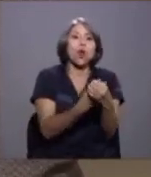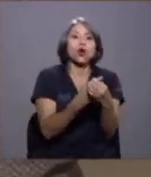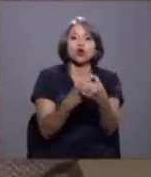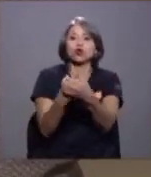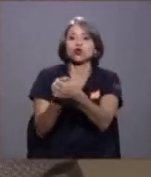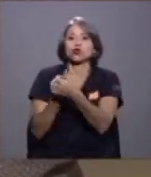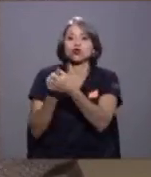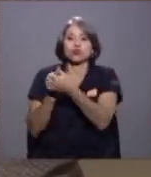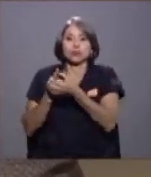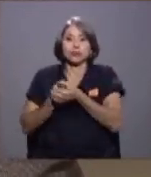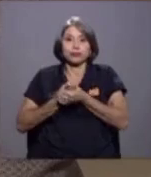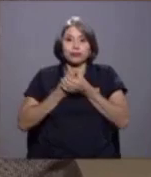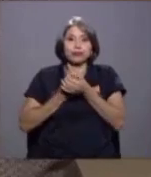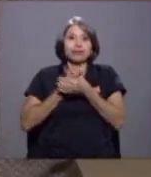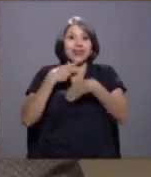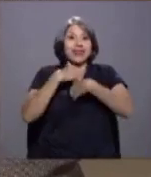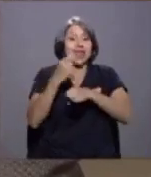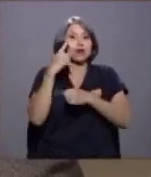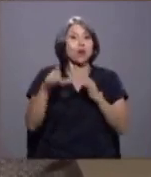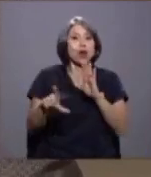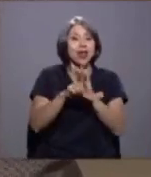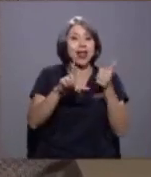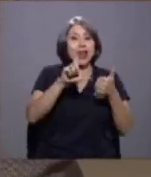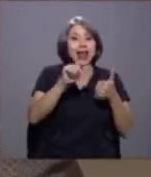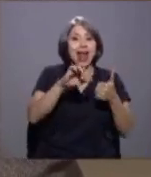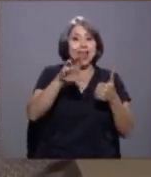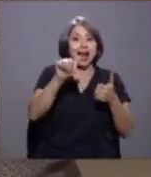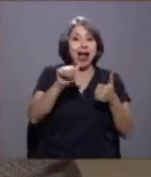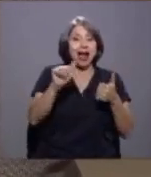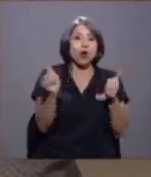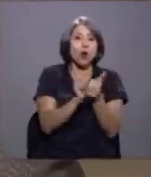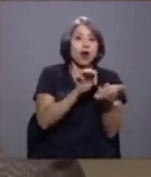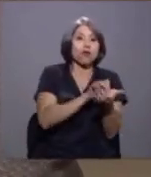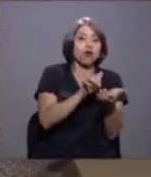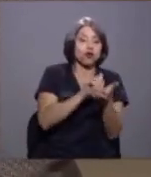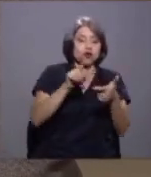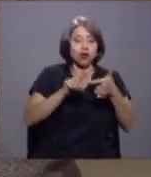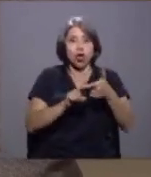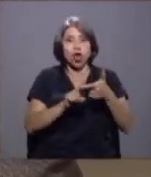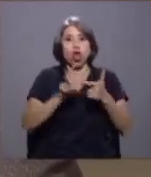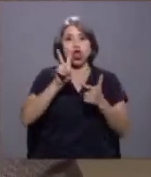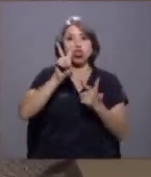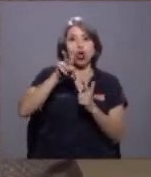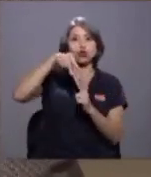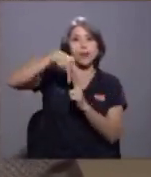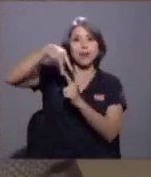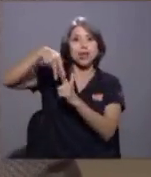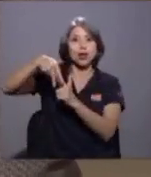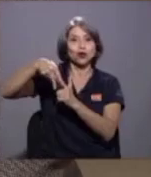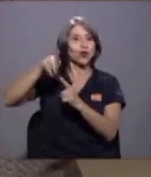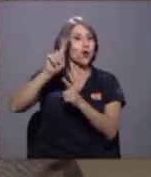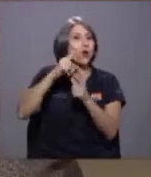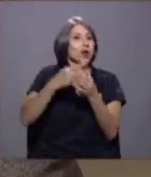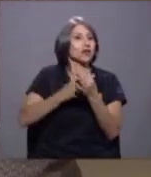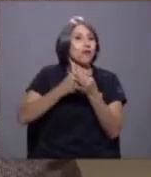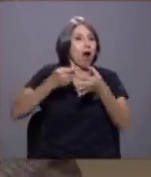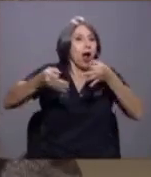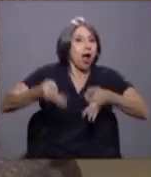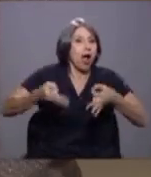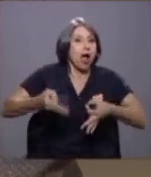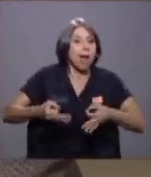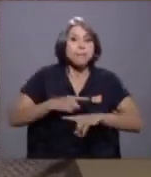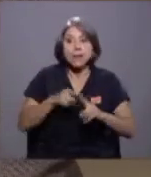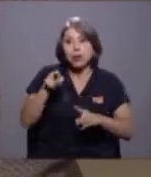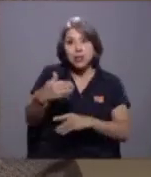por ley, ¿verdad? Laica, Conarroz, Dos Pinos, que aunque no es un monopolio formal, al final de cuentas tiene todas